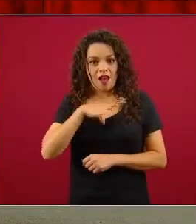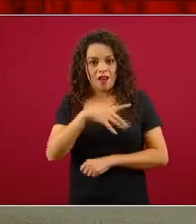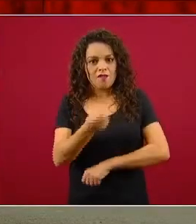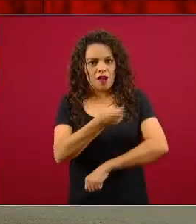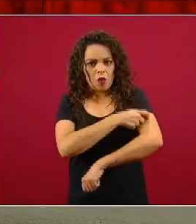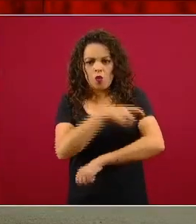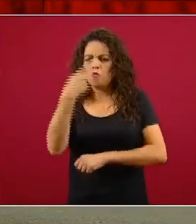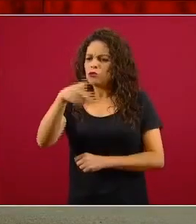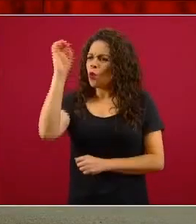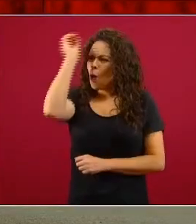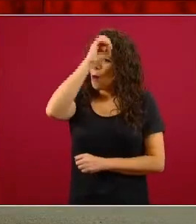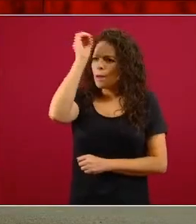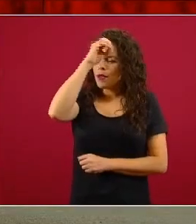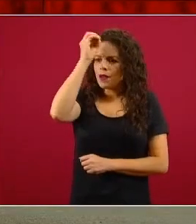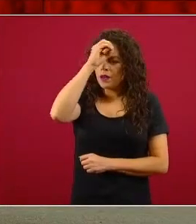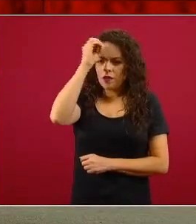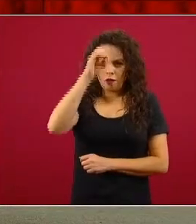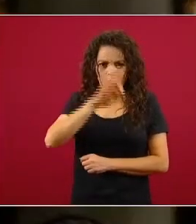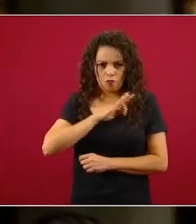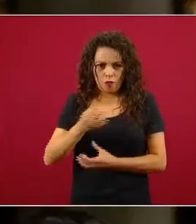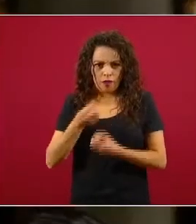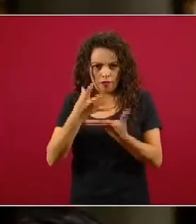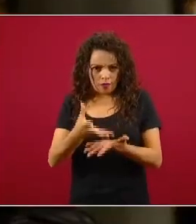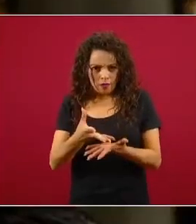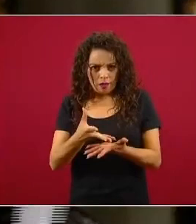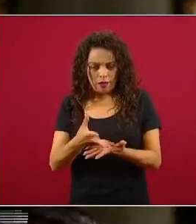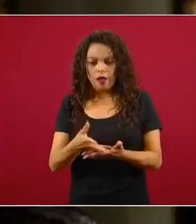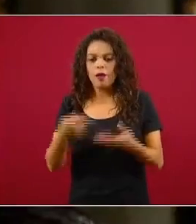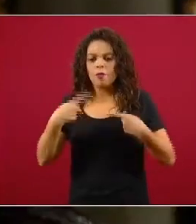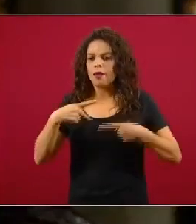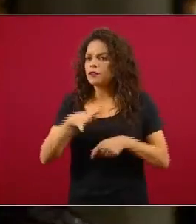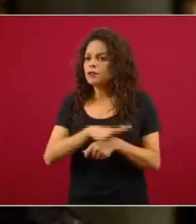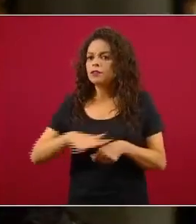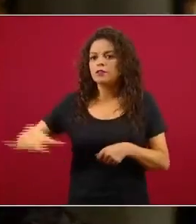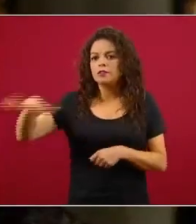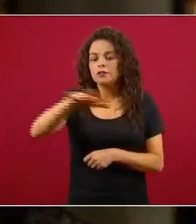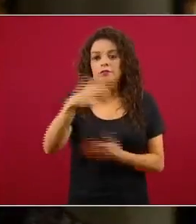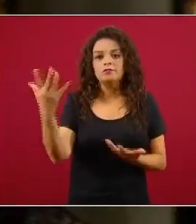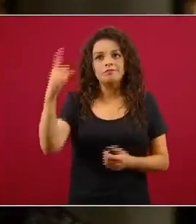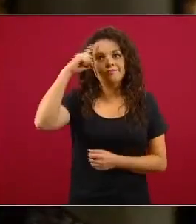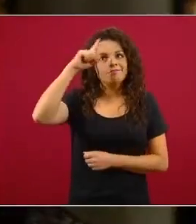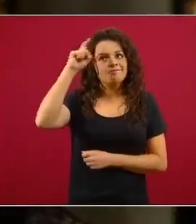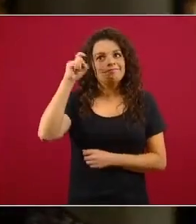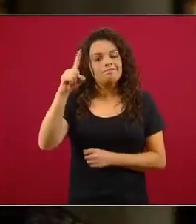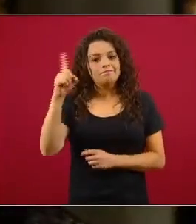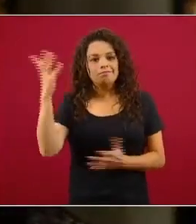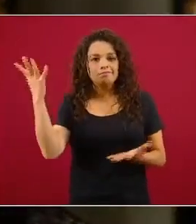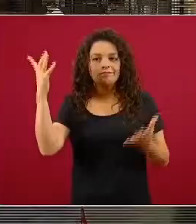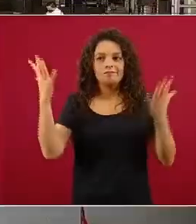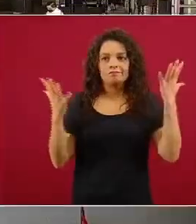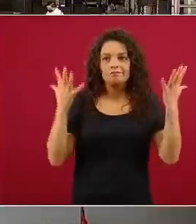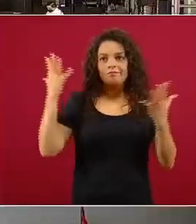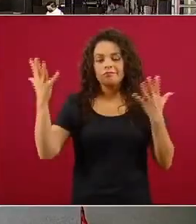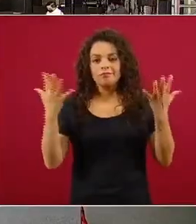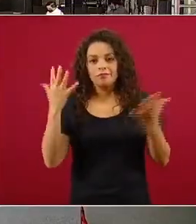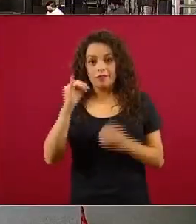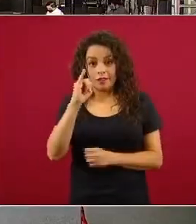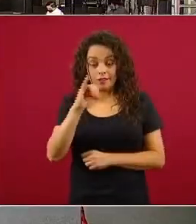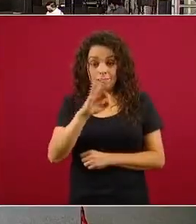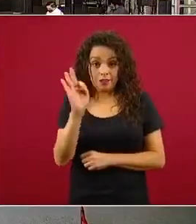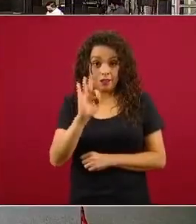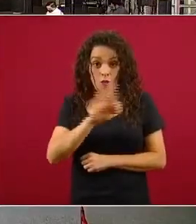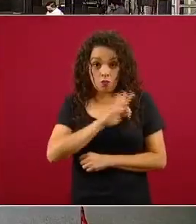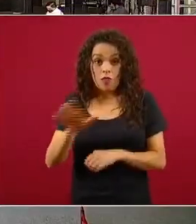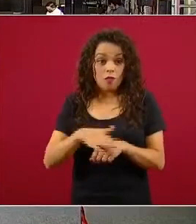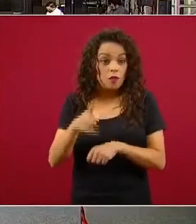¿Qué expectativa puede tener la población? Que ahorita pues eso es una esperanza muy grande. Muchas gracias, buenas noches. Con mucho